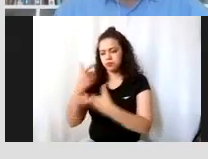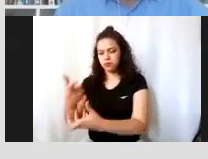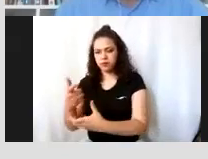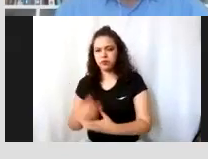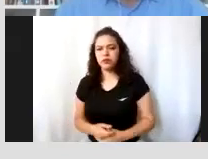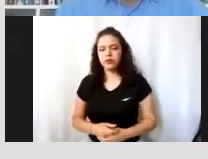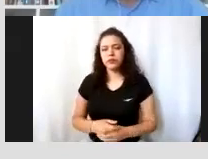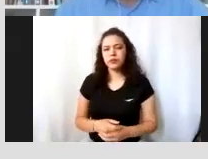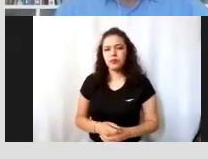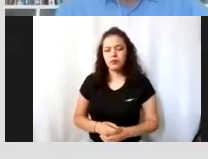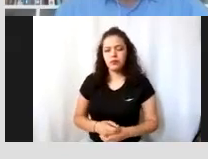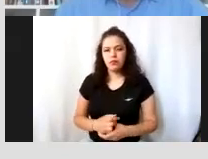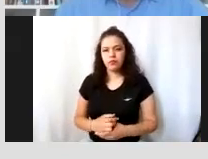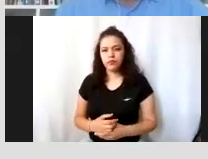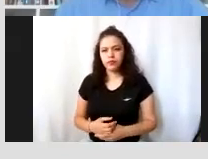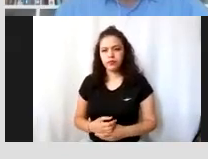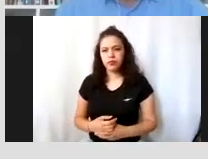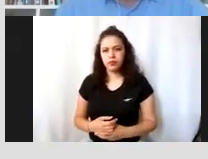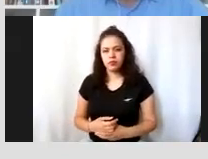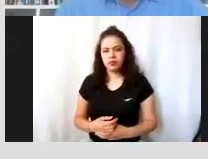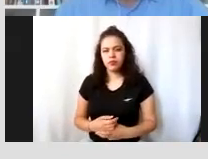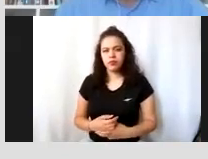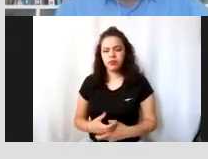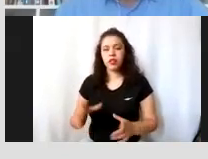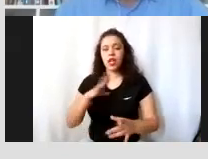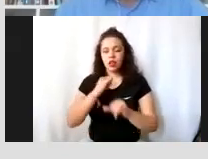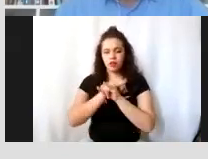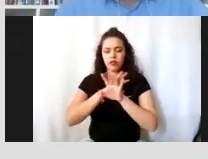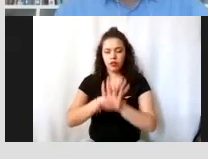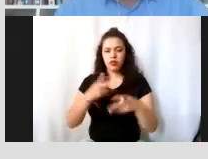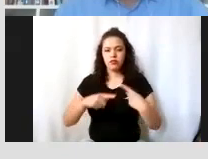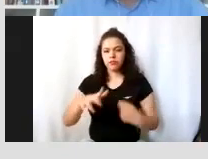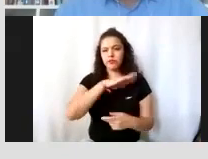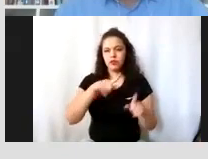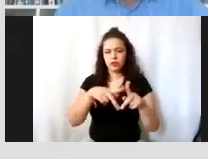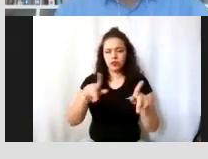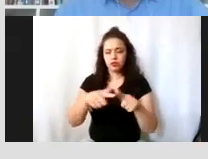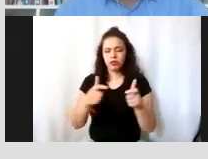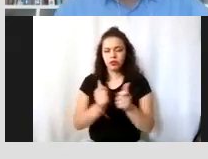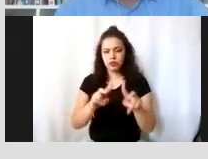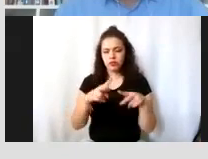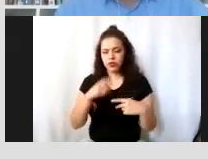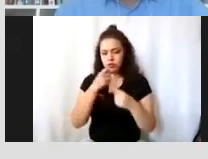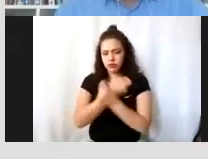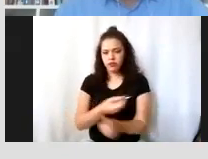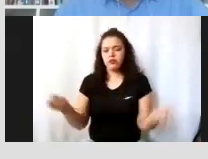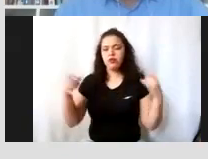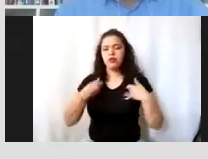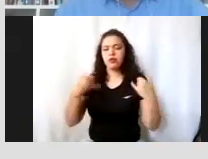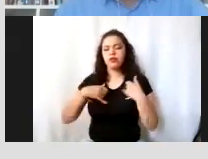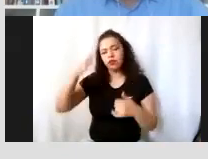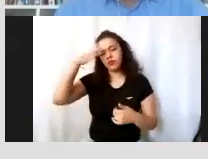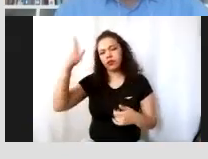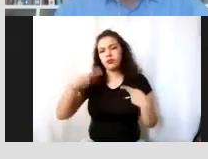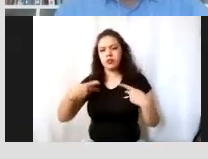México IAP, ya que contienen información personal de población vulnerable, como son niños, niñas, jóvenes, adultos e